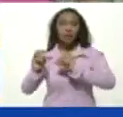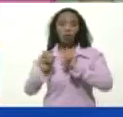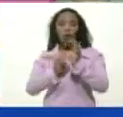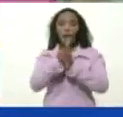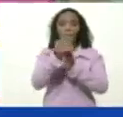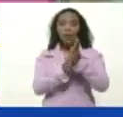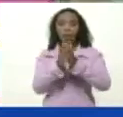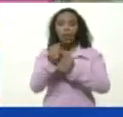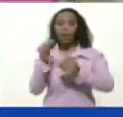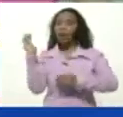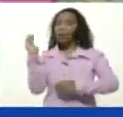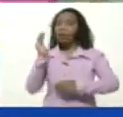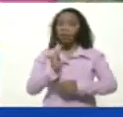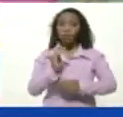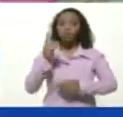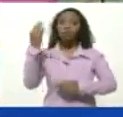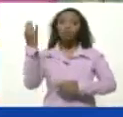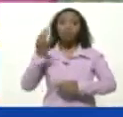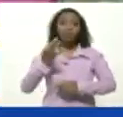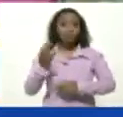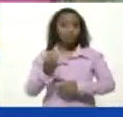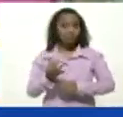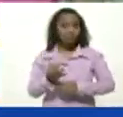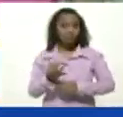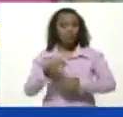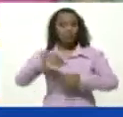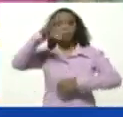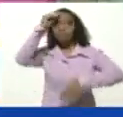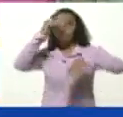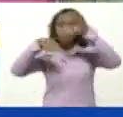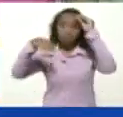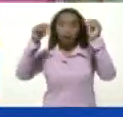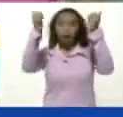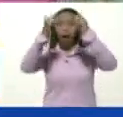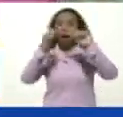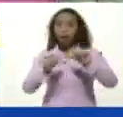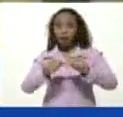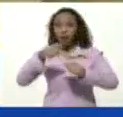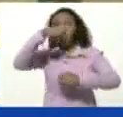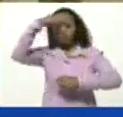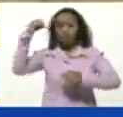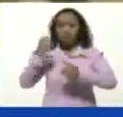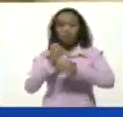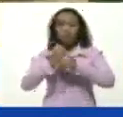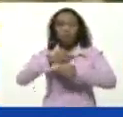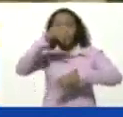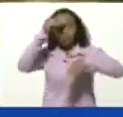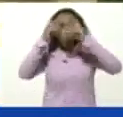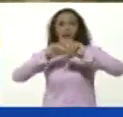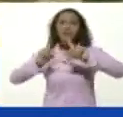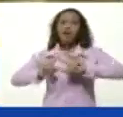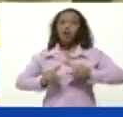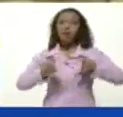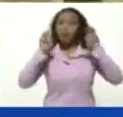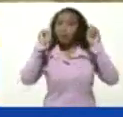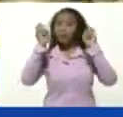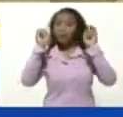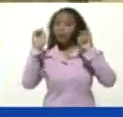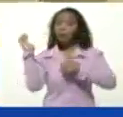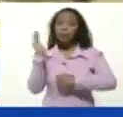emprendedores que han venido, ¿verdad?, aprendiendo artes y oficios en diferentes áreas, se han